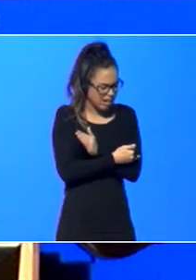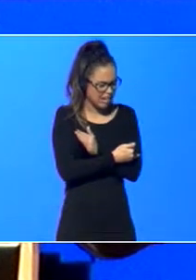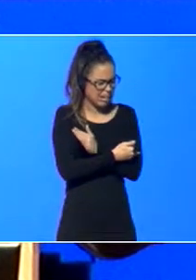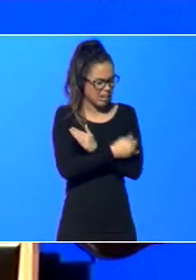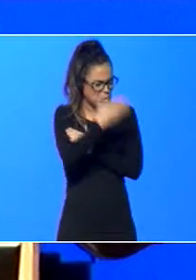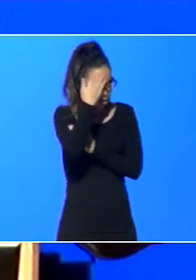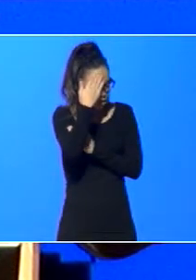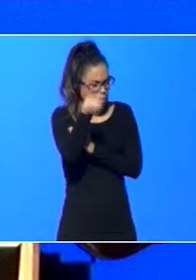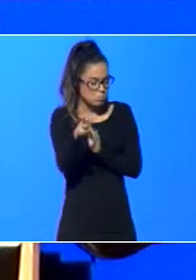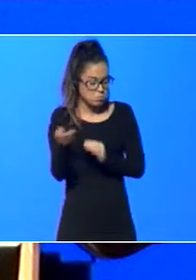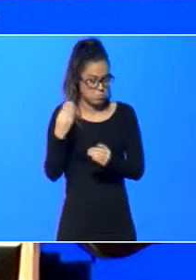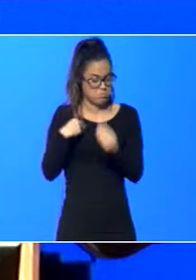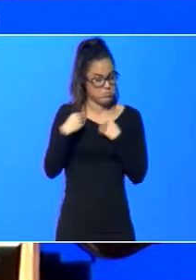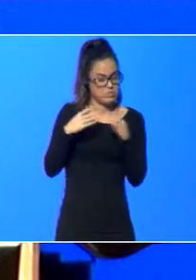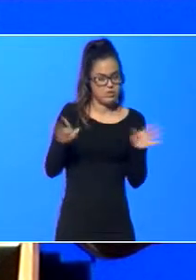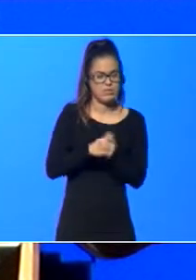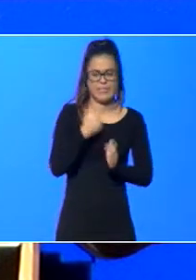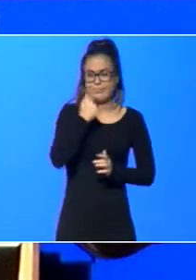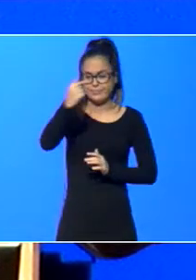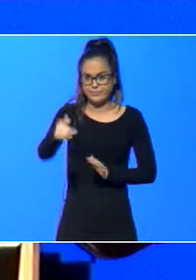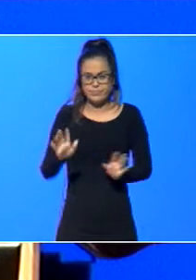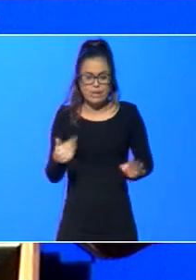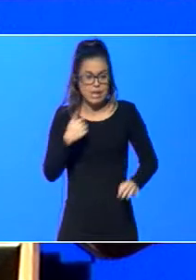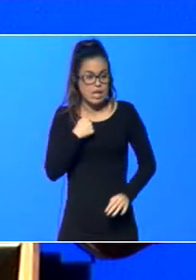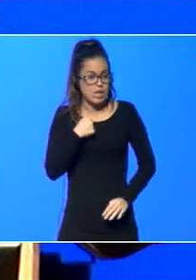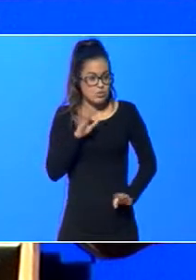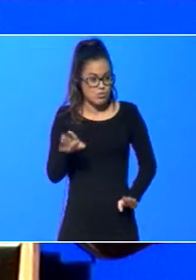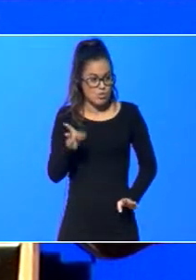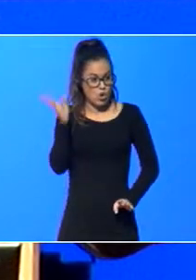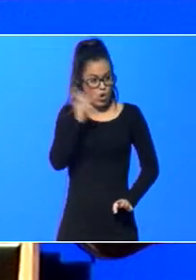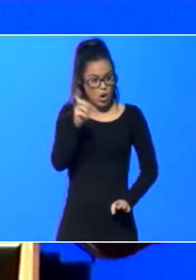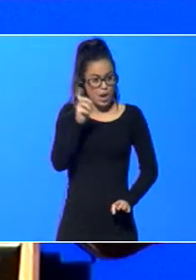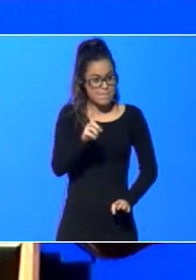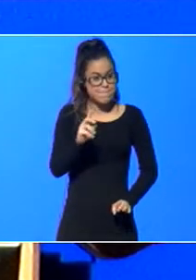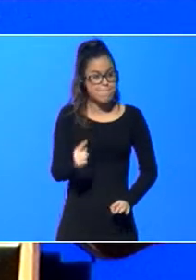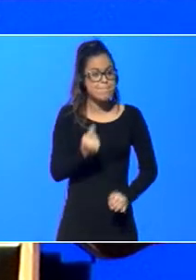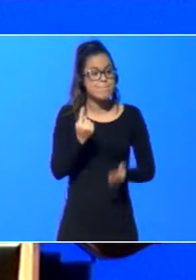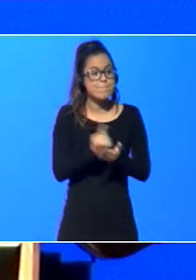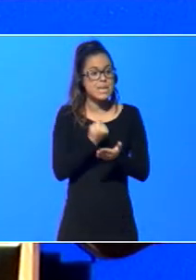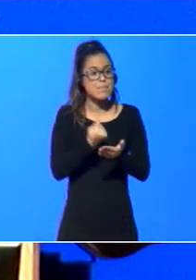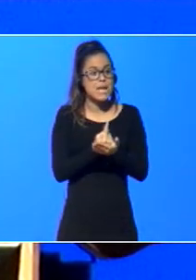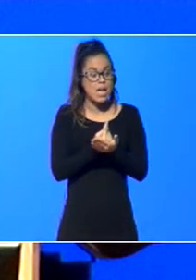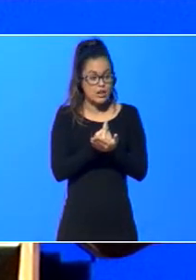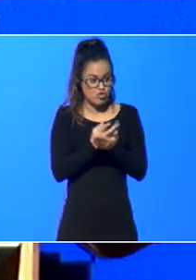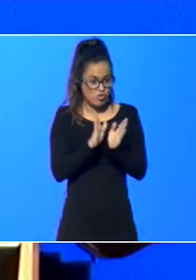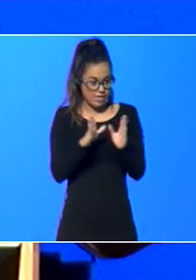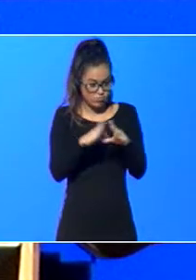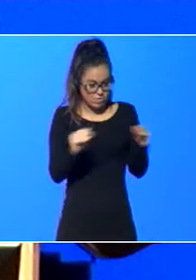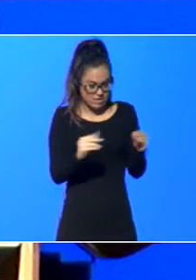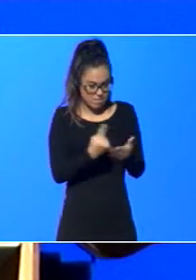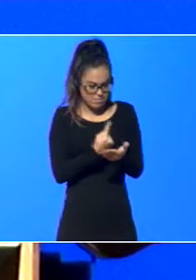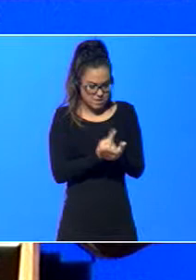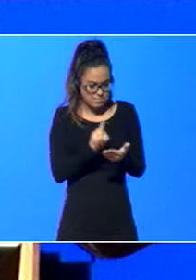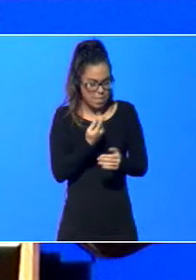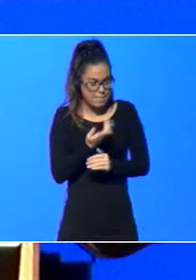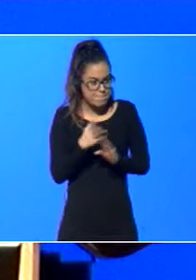con el lenguaje, no sé qué tal. Y yo, un momento que ya le dije, mira, yo... Estos alumnos los cojo en primero de grado de magisterio y yo quiero que lean,